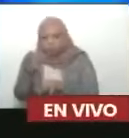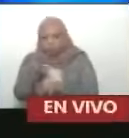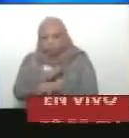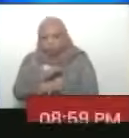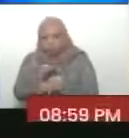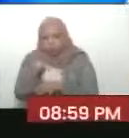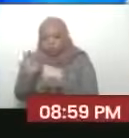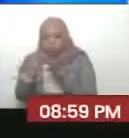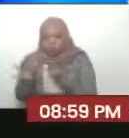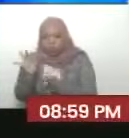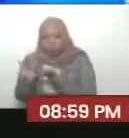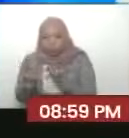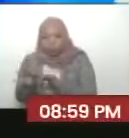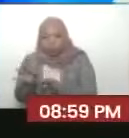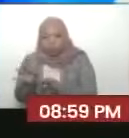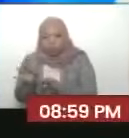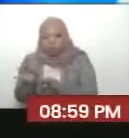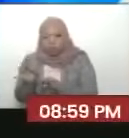propio árbitro, ¿verdad?